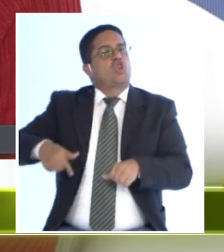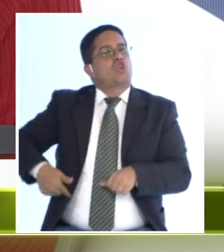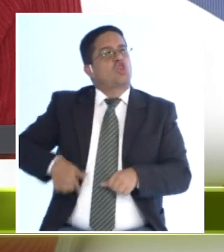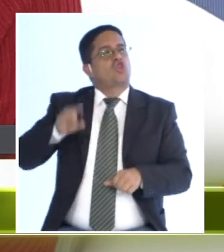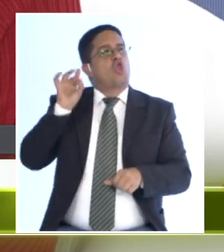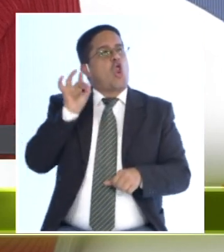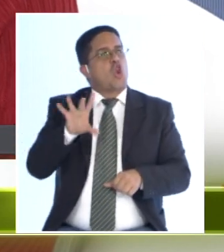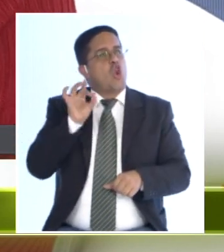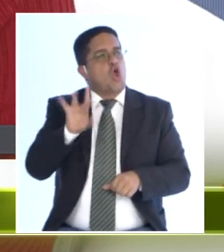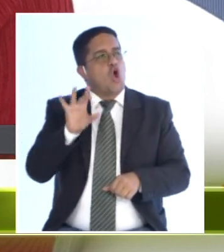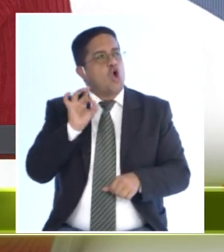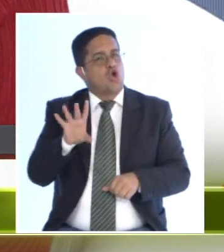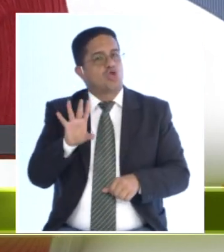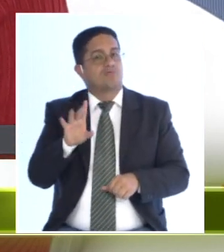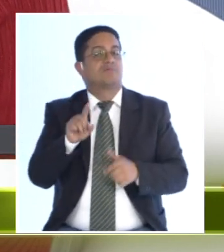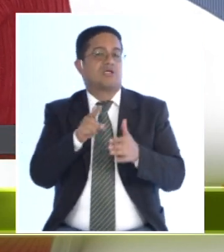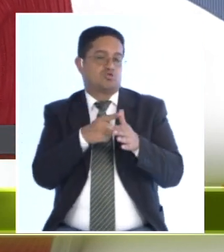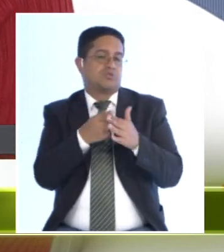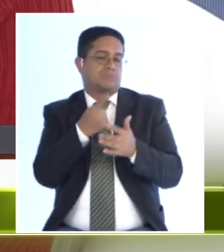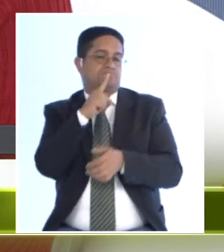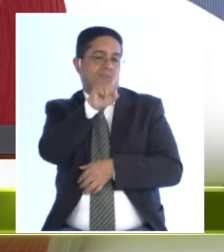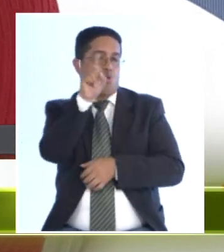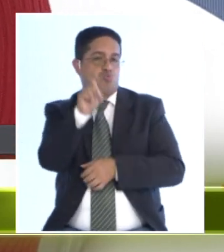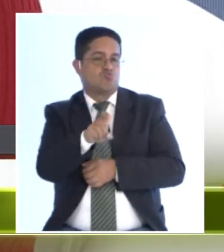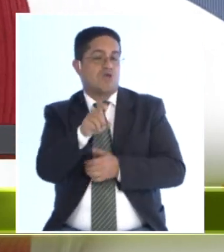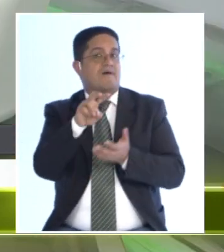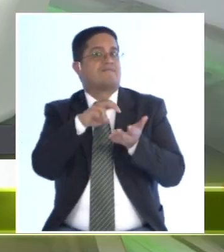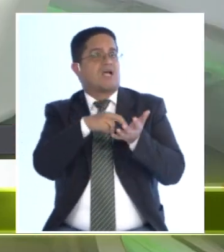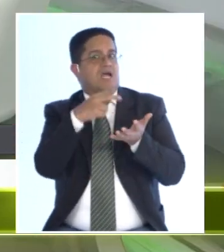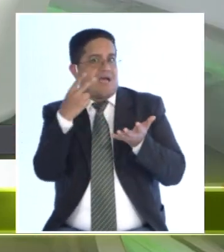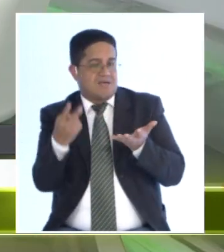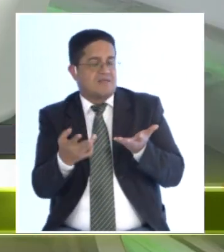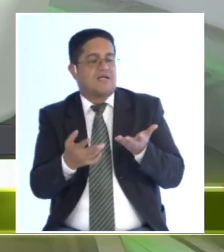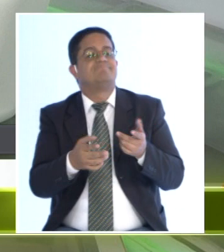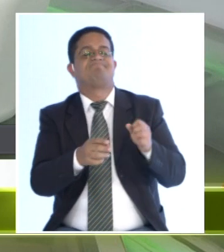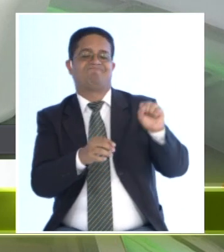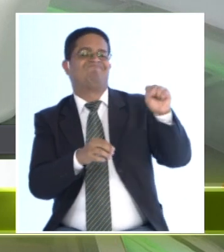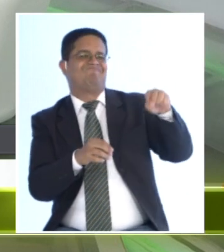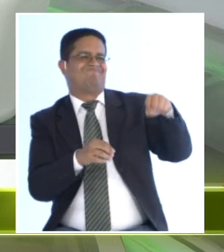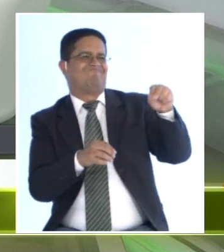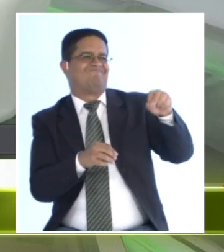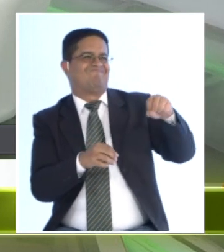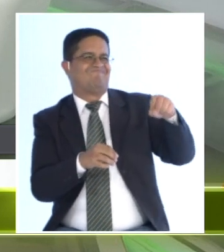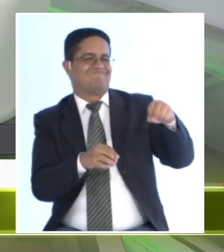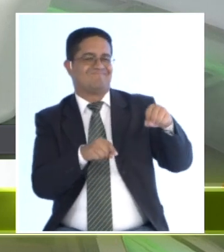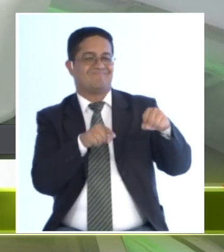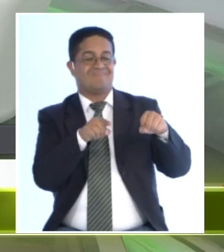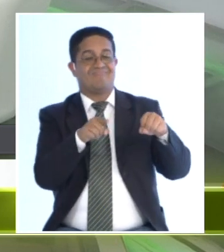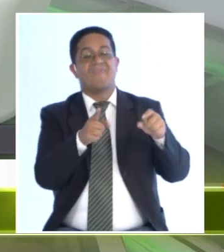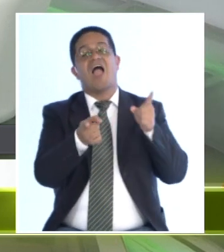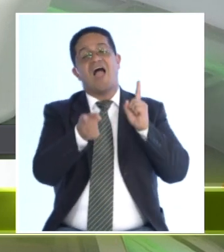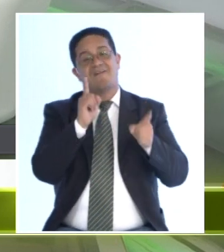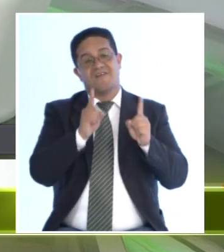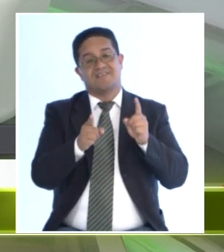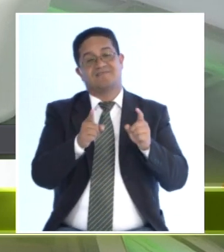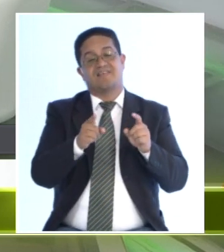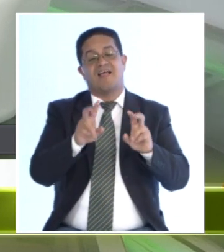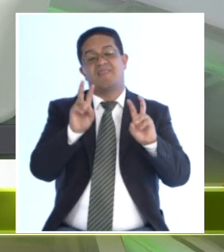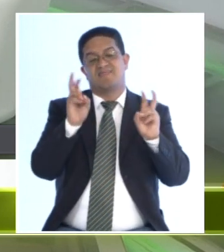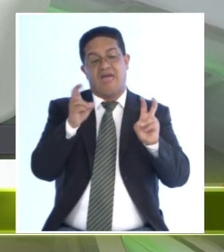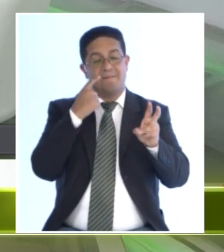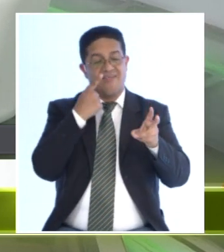también por las caídas, Sí. que a veces son muy subestimadas. Es correcto, aunque usualmente en el tema de necrosis